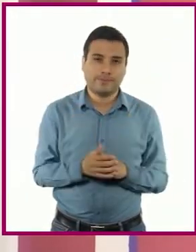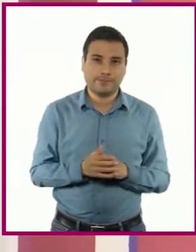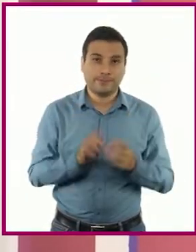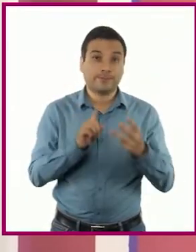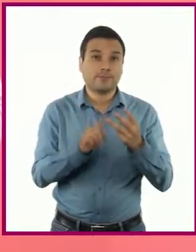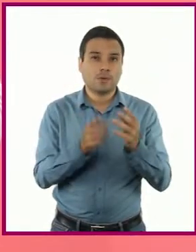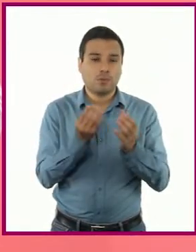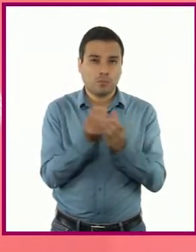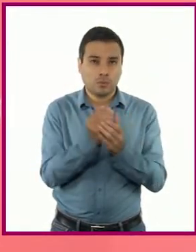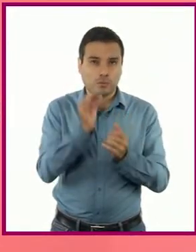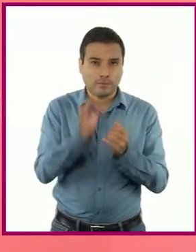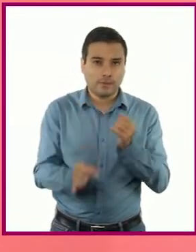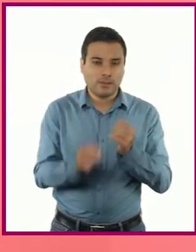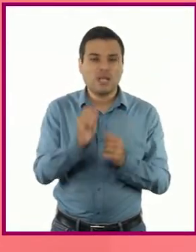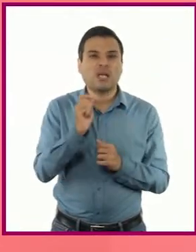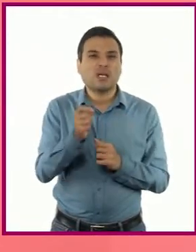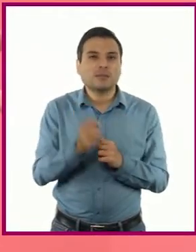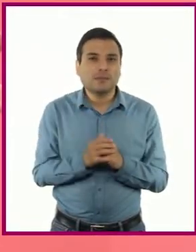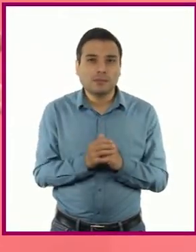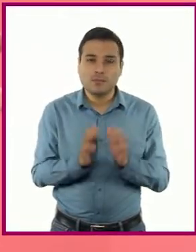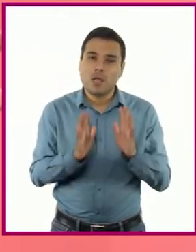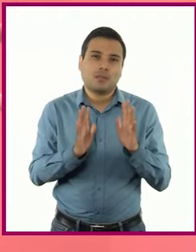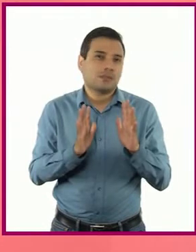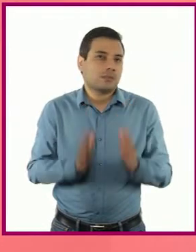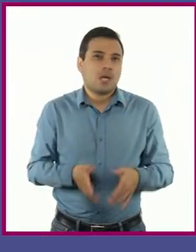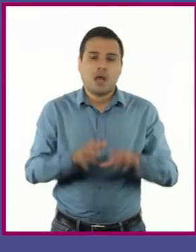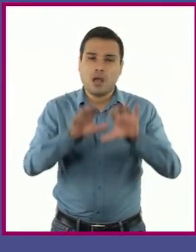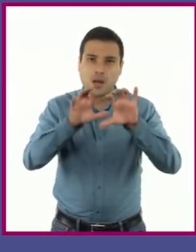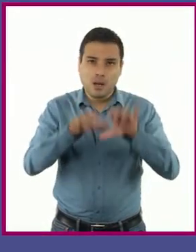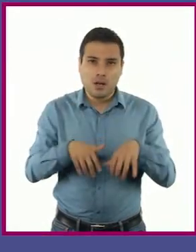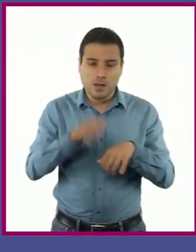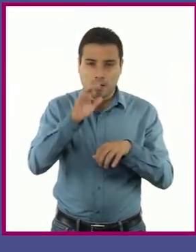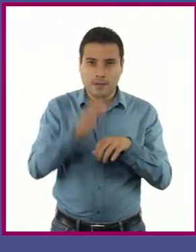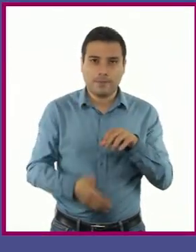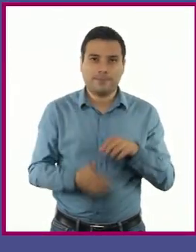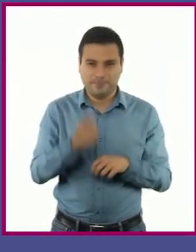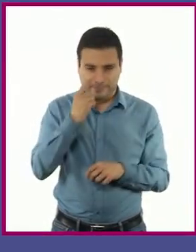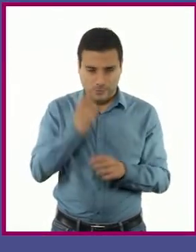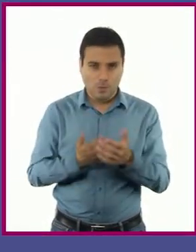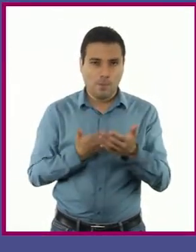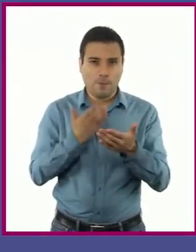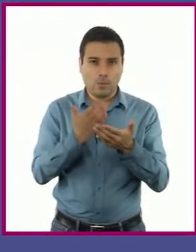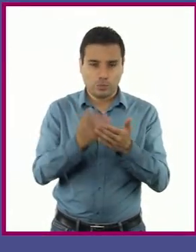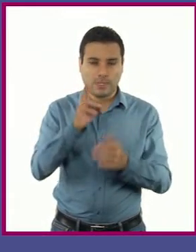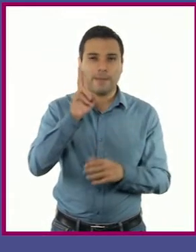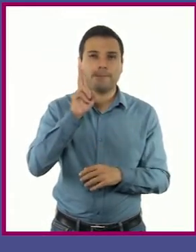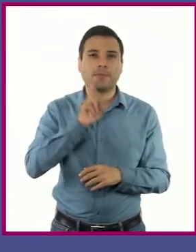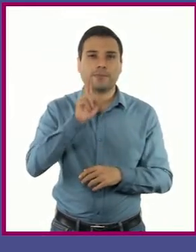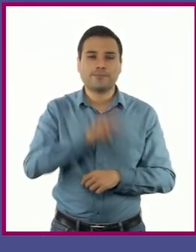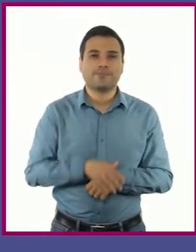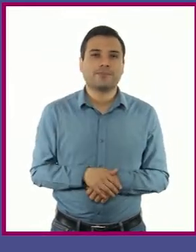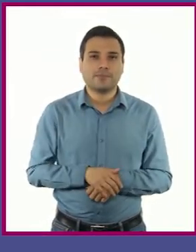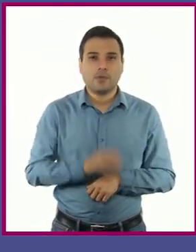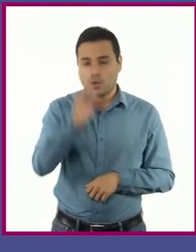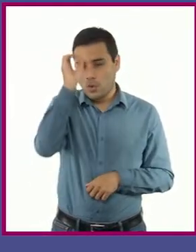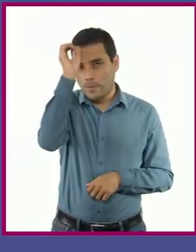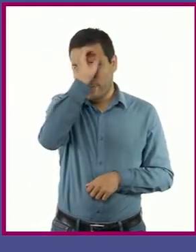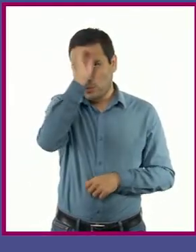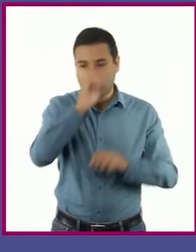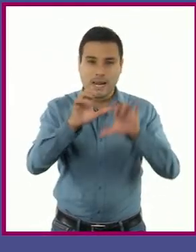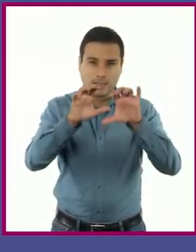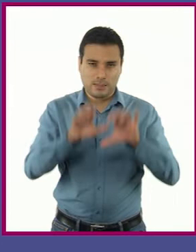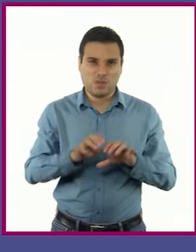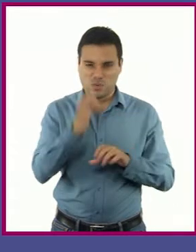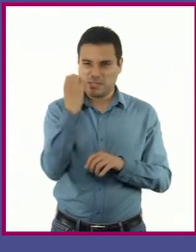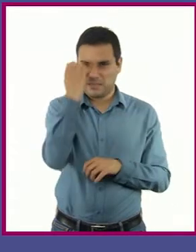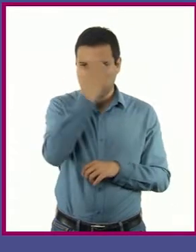final. Indica el término del texto leído. Les propongo que exploremos otro artículo de opinión para revisar